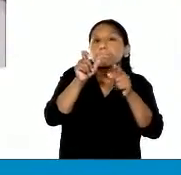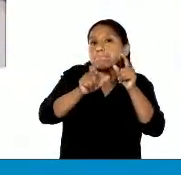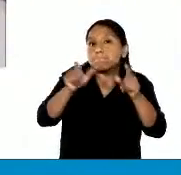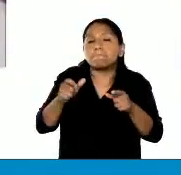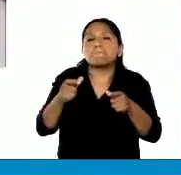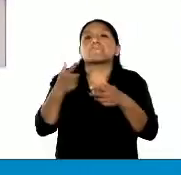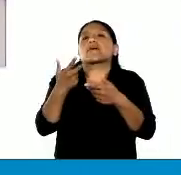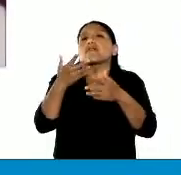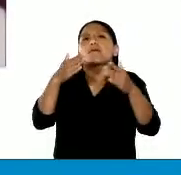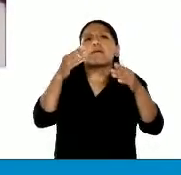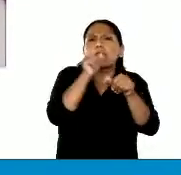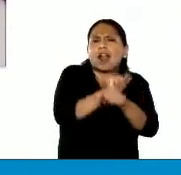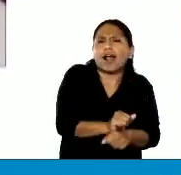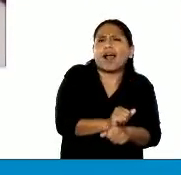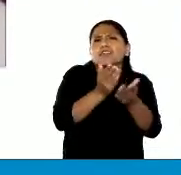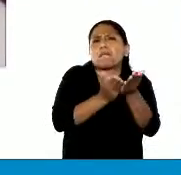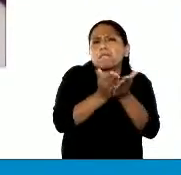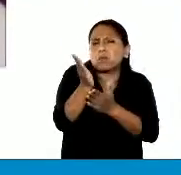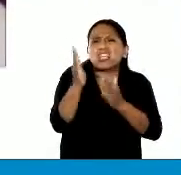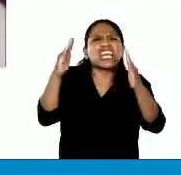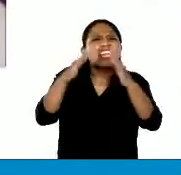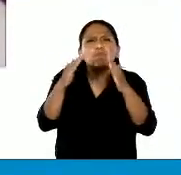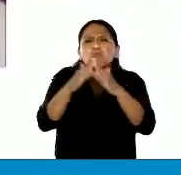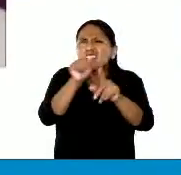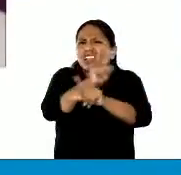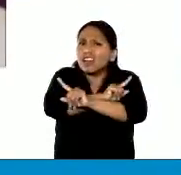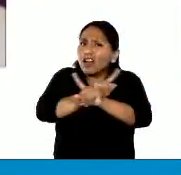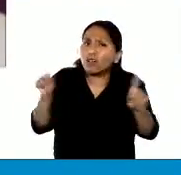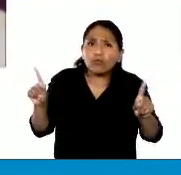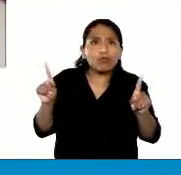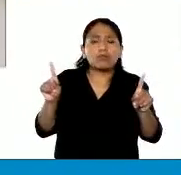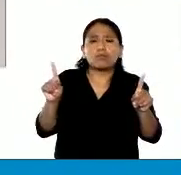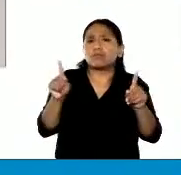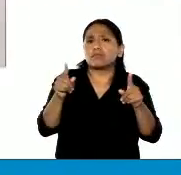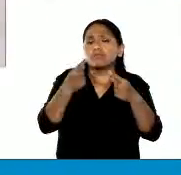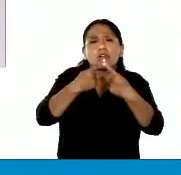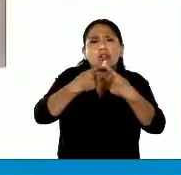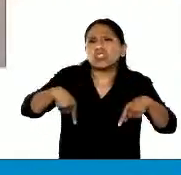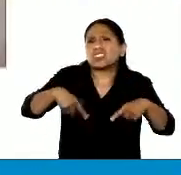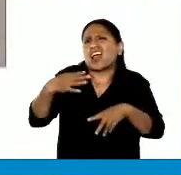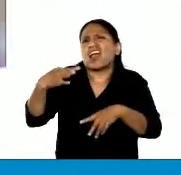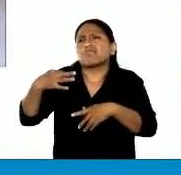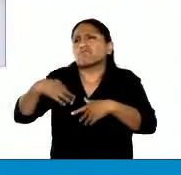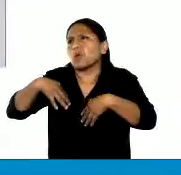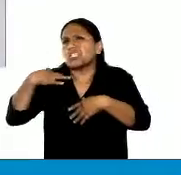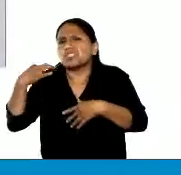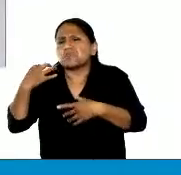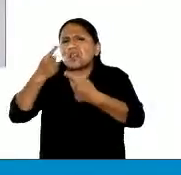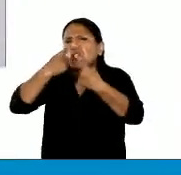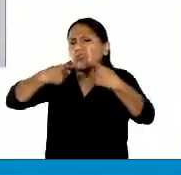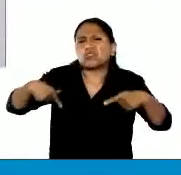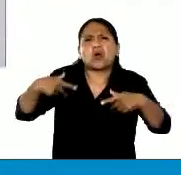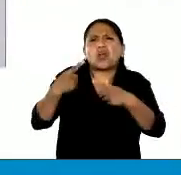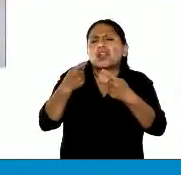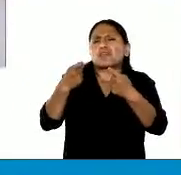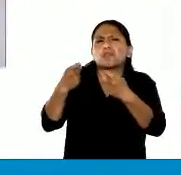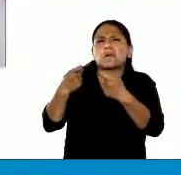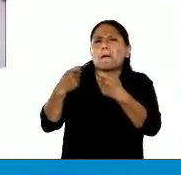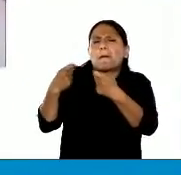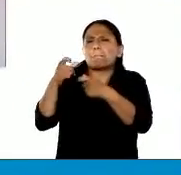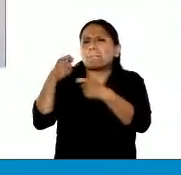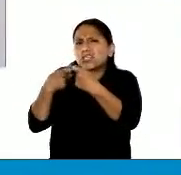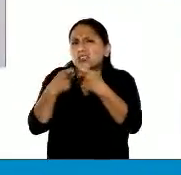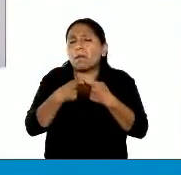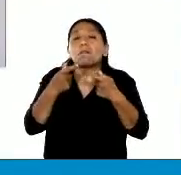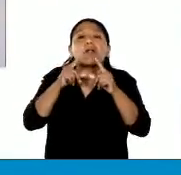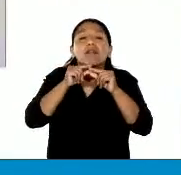perpetua, efectiva, sin domiciliaria a todos los genocidas, sean militares, civiles y a todos sus cómplices también. Para reclamar